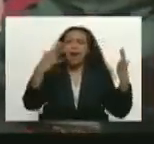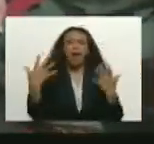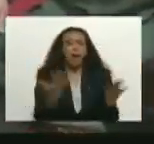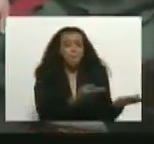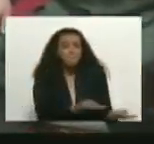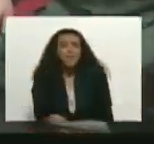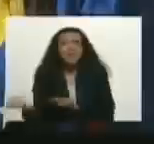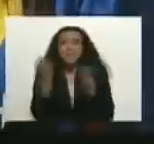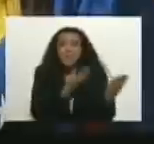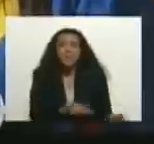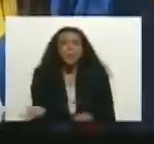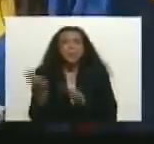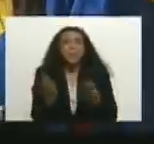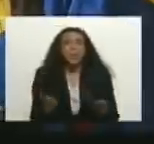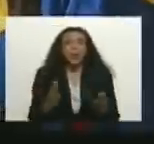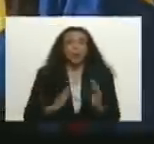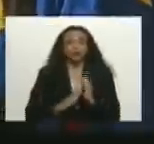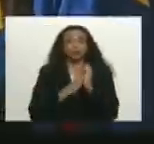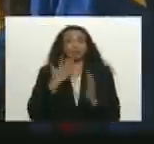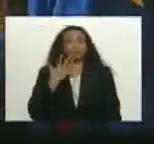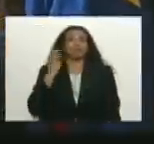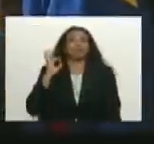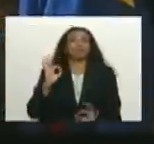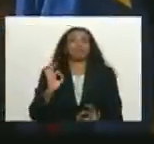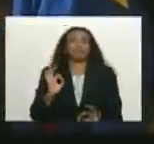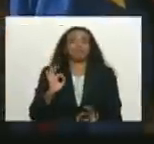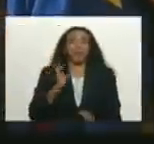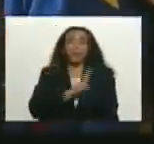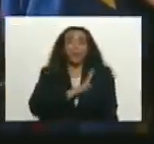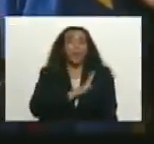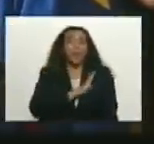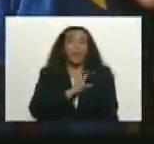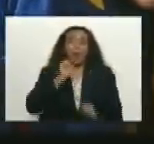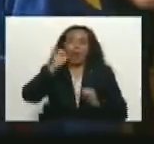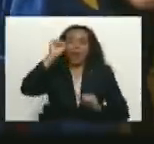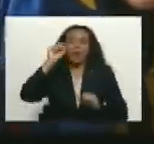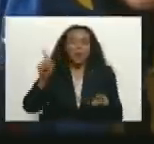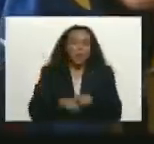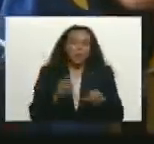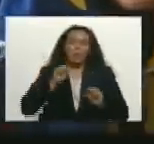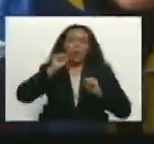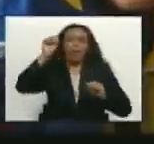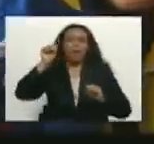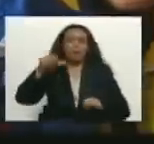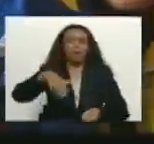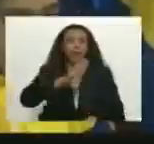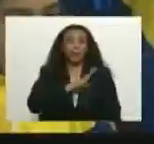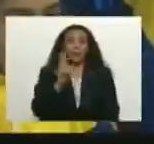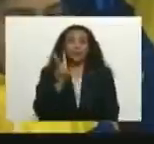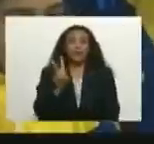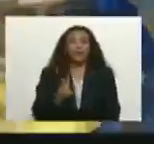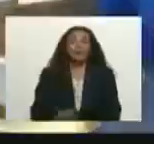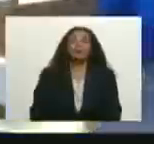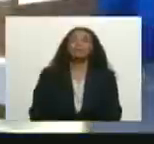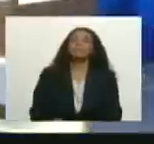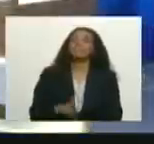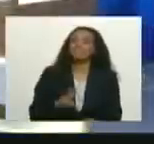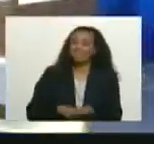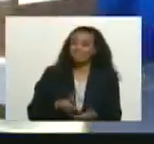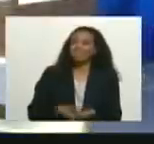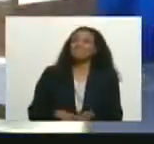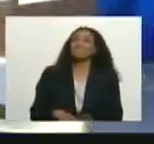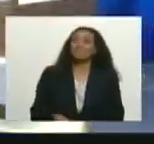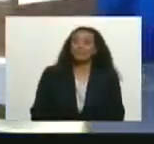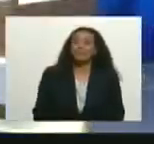bueno, como unos héroes. Ellos son unos héroes para el país. Así es. Los veo yo. Así es. Mira,